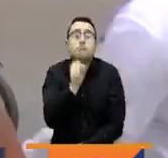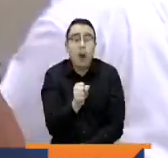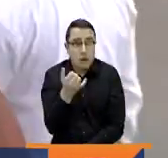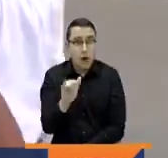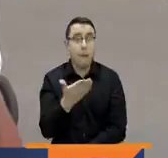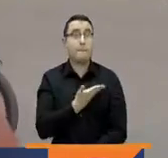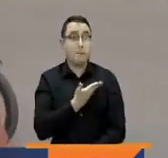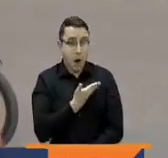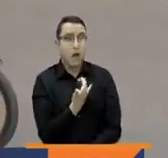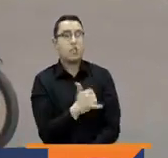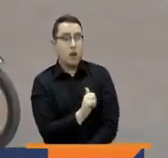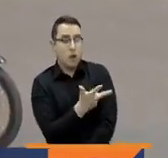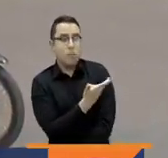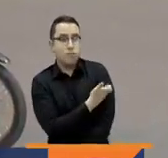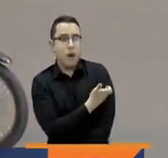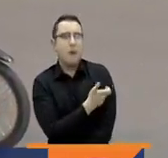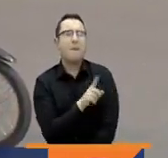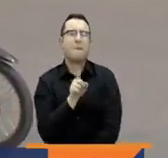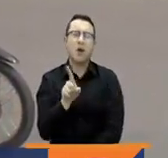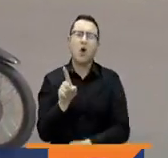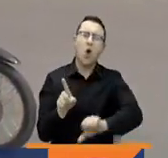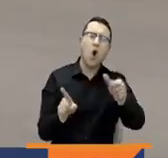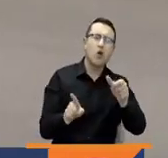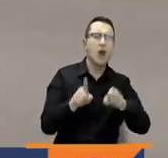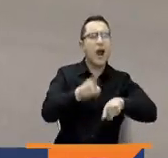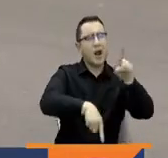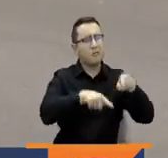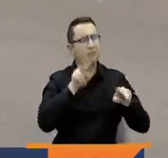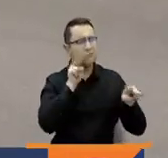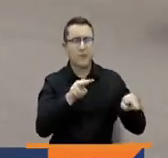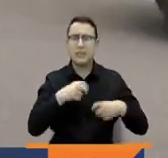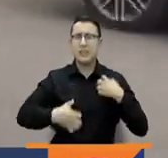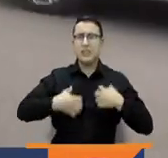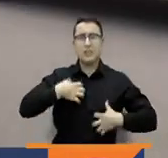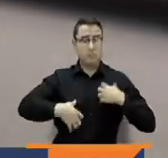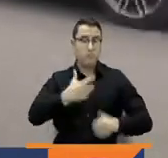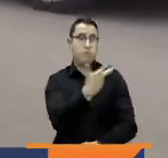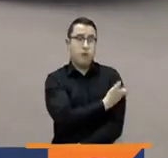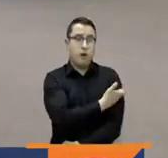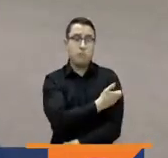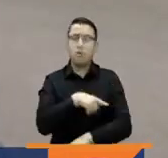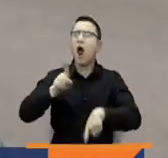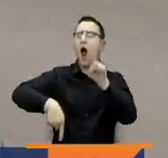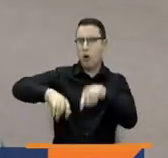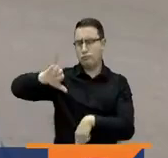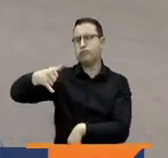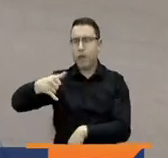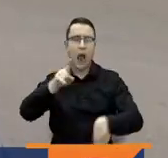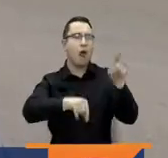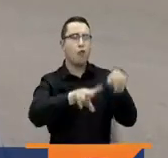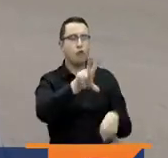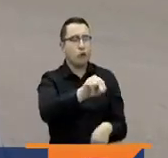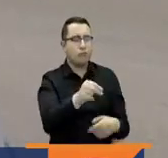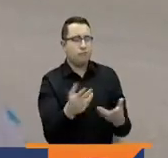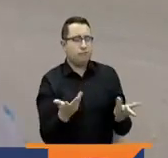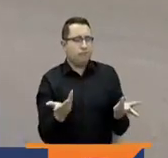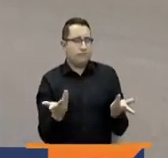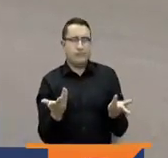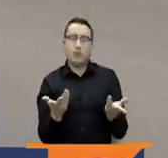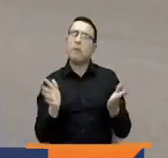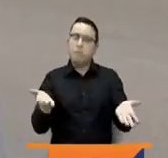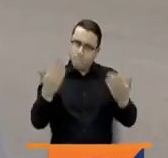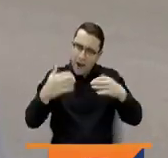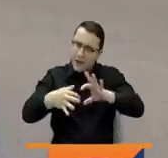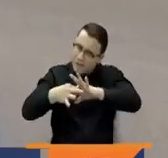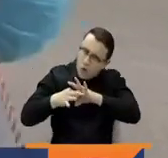la otra persona que no se ha vacunado es porque les da temor. Unos se vacunan y los otros no hacemos nada. La unión hace la fuerza. Si